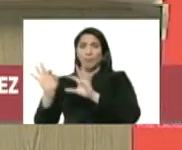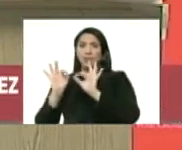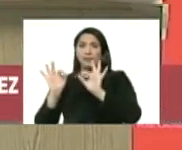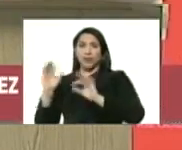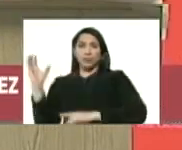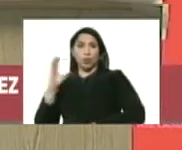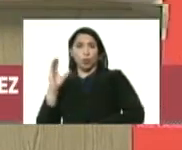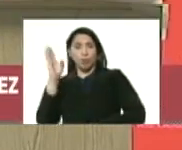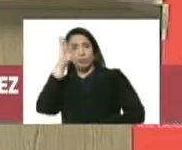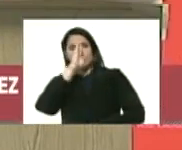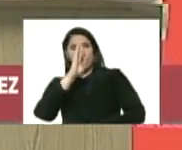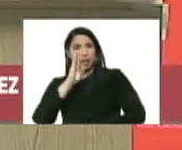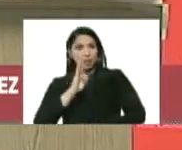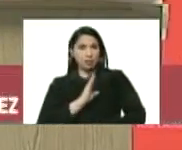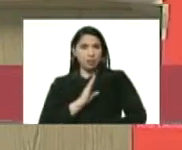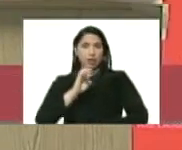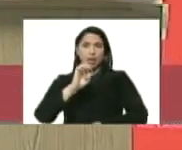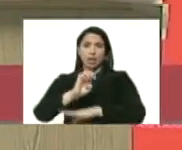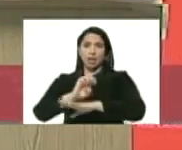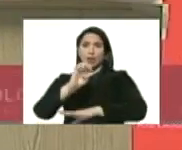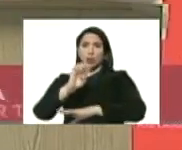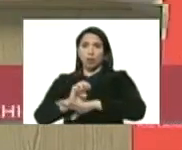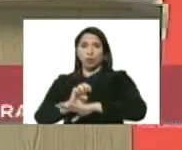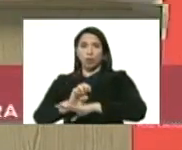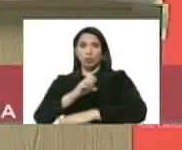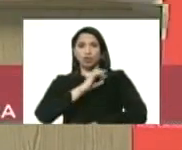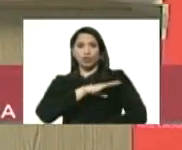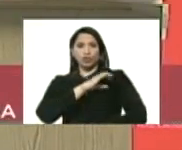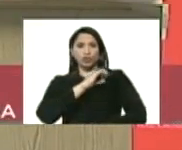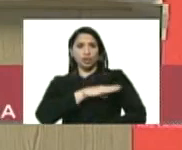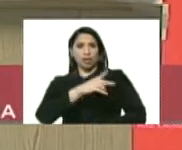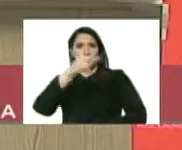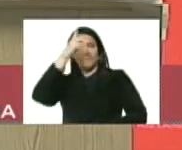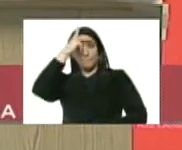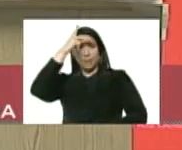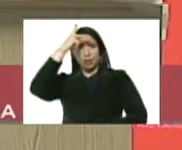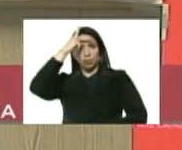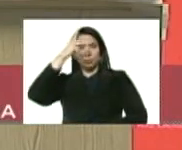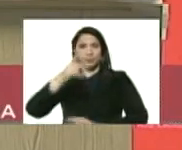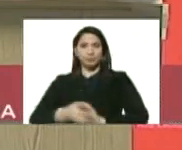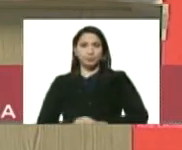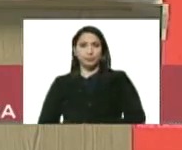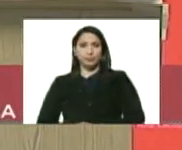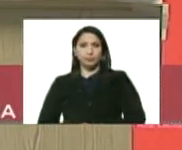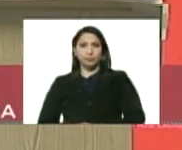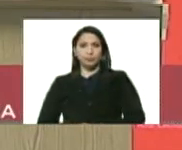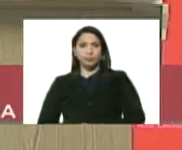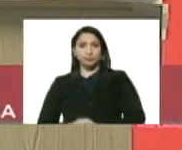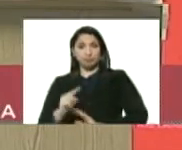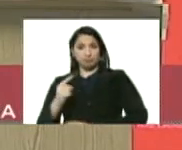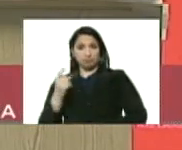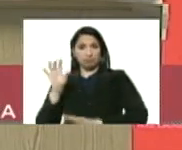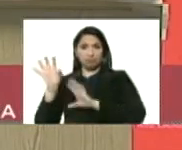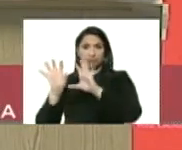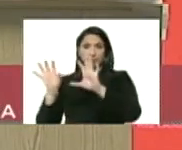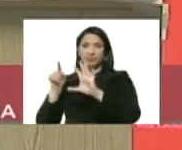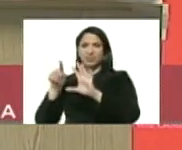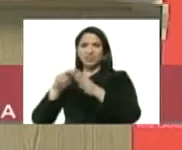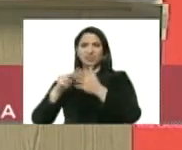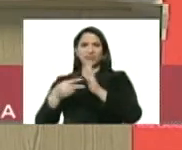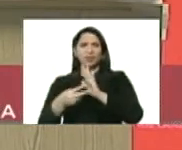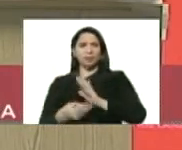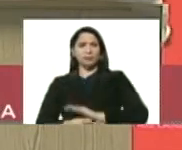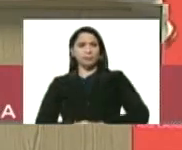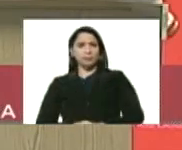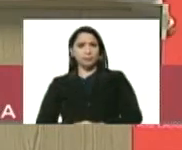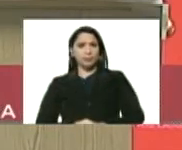Colombia, Brasil, Ecuador, Chile, Perú, dentro de los principales. Y eso ha significado